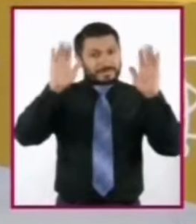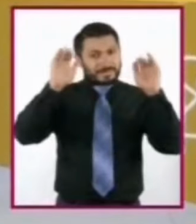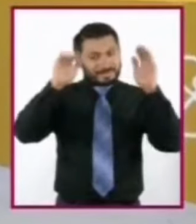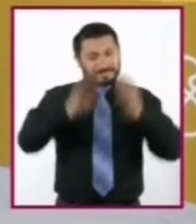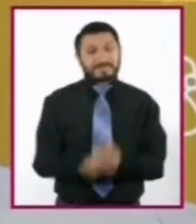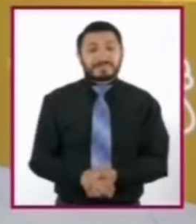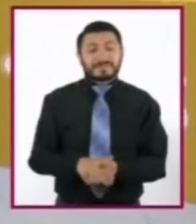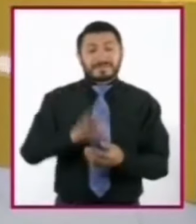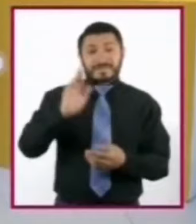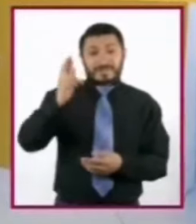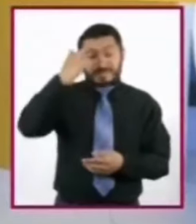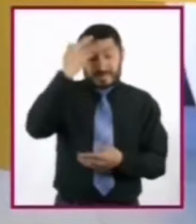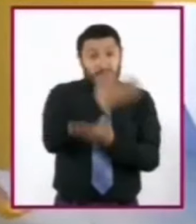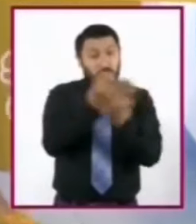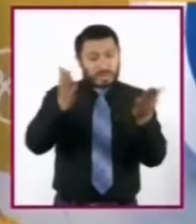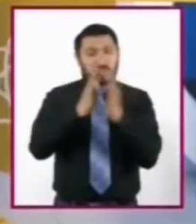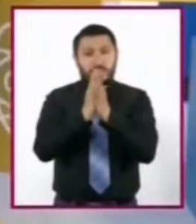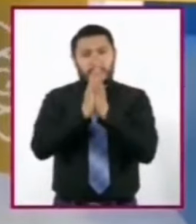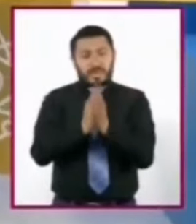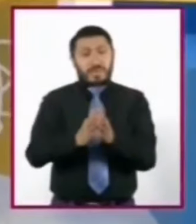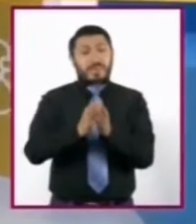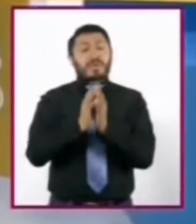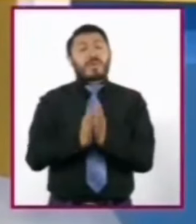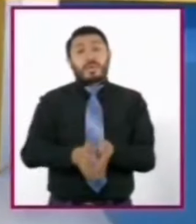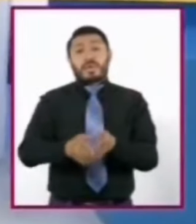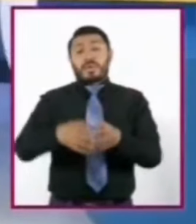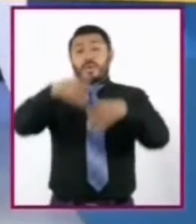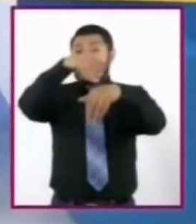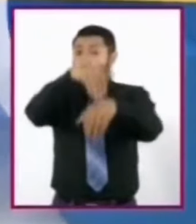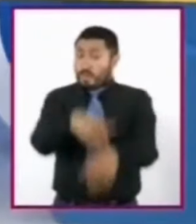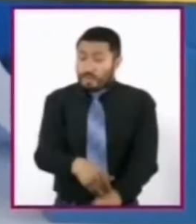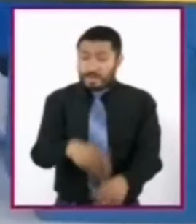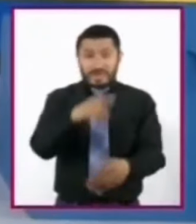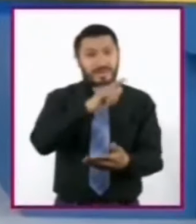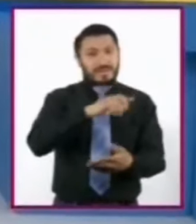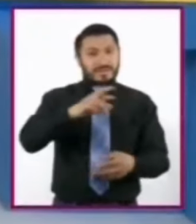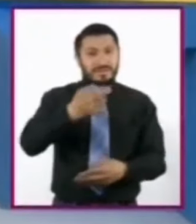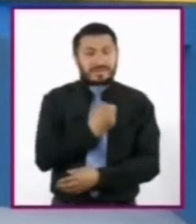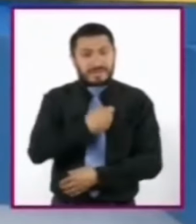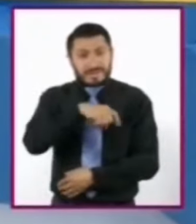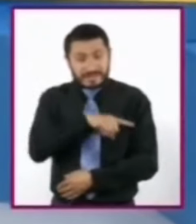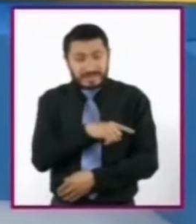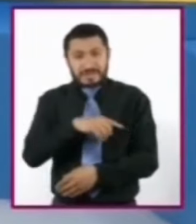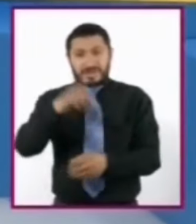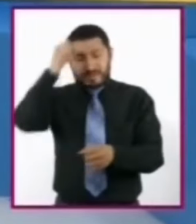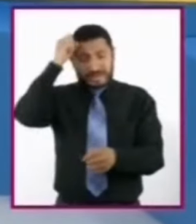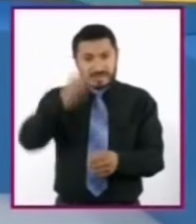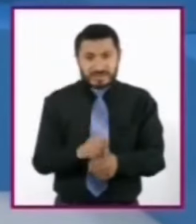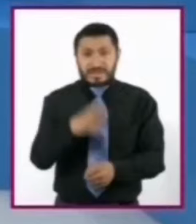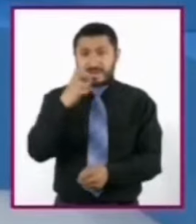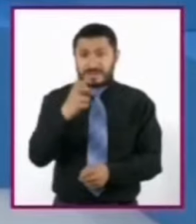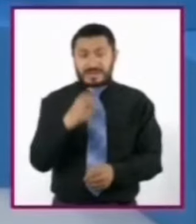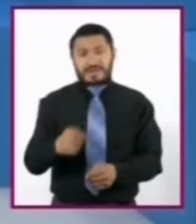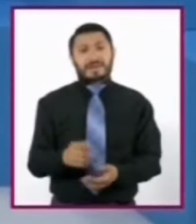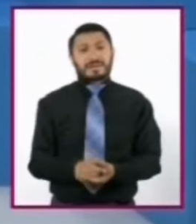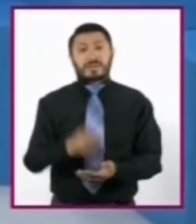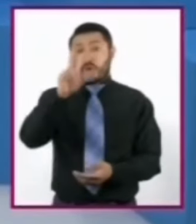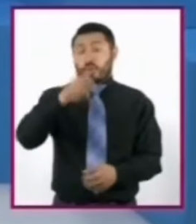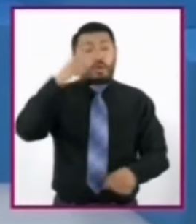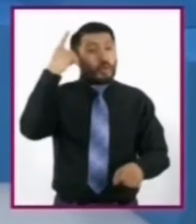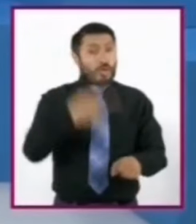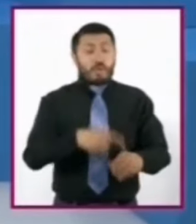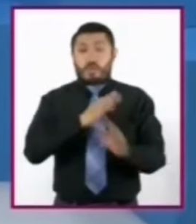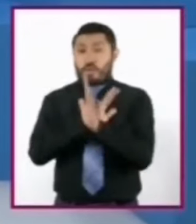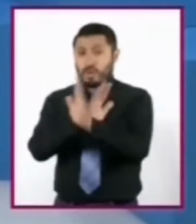ustedes recordándoles que deben seguir las indicaciones de higiene y salud para que no se enfermen. Agradezco